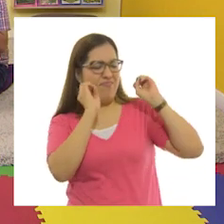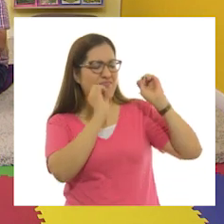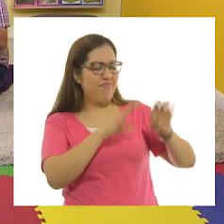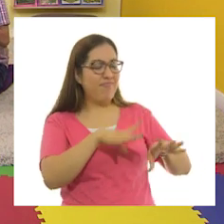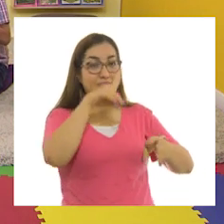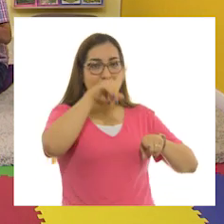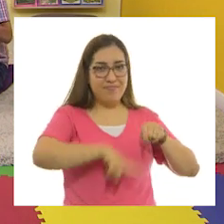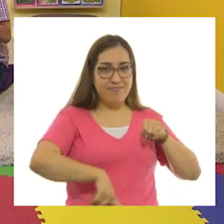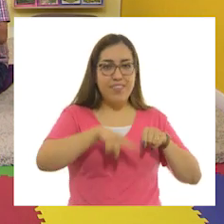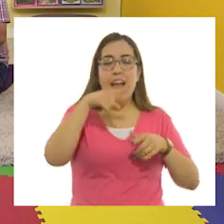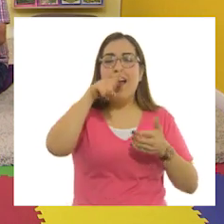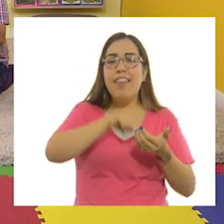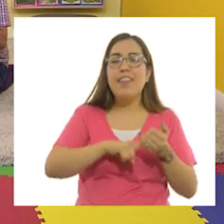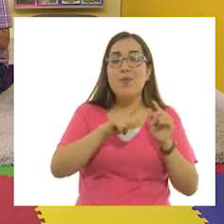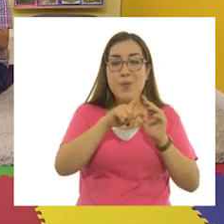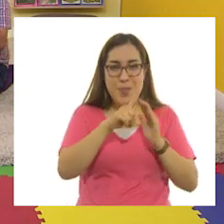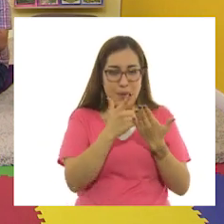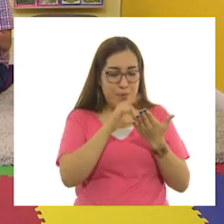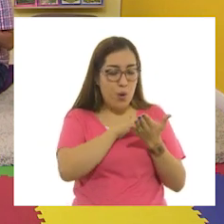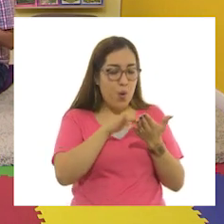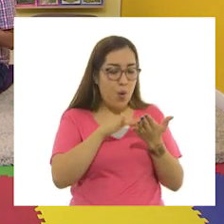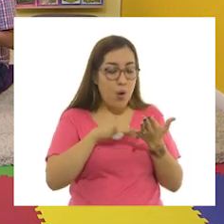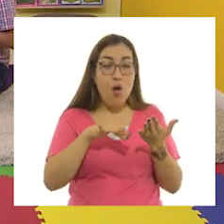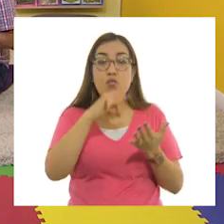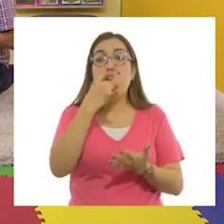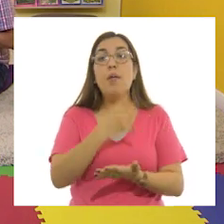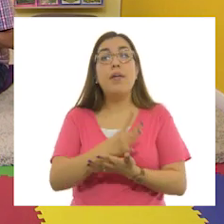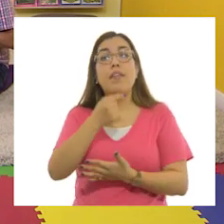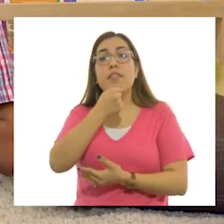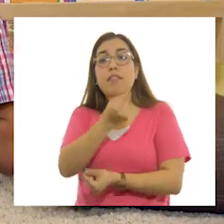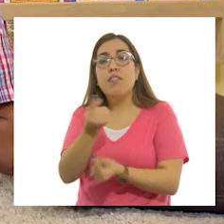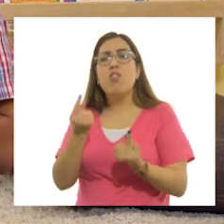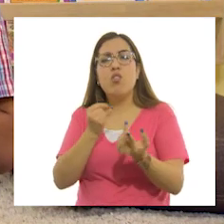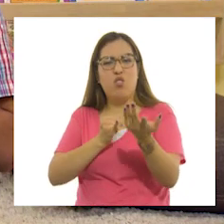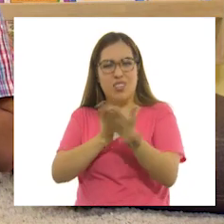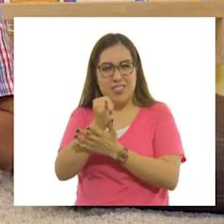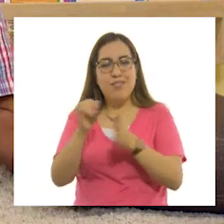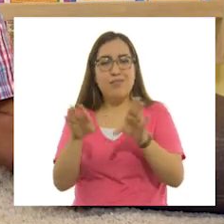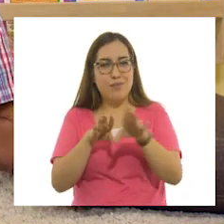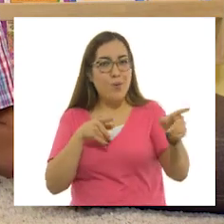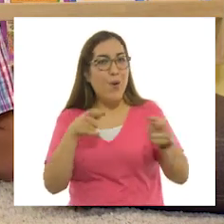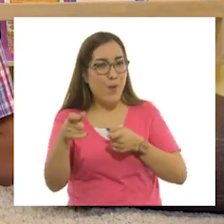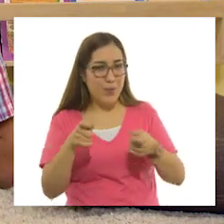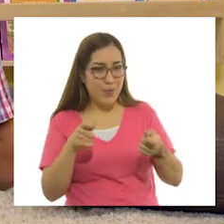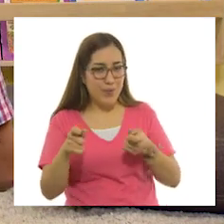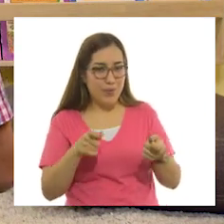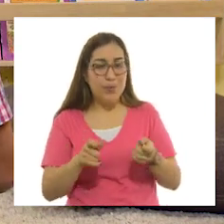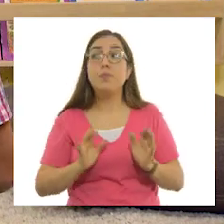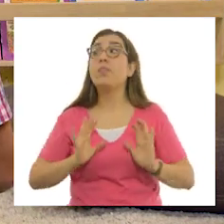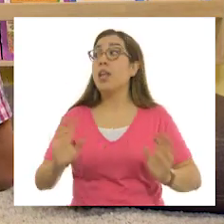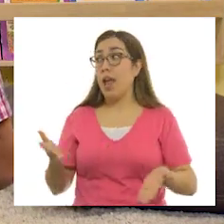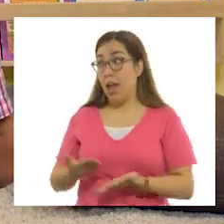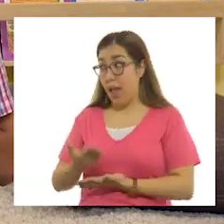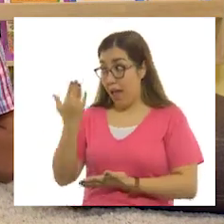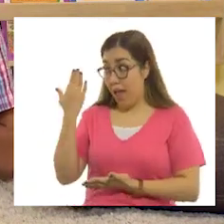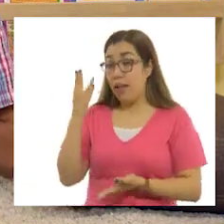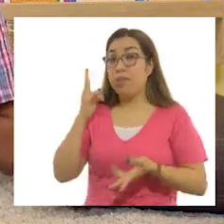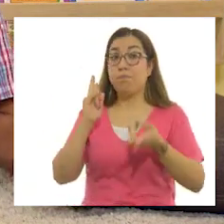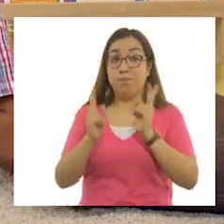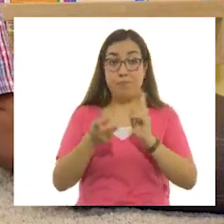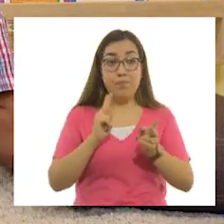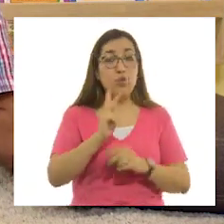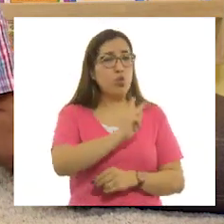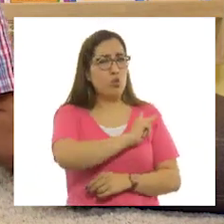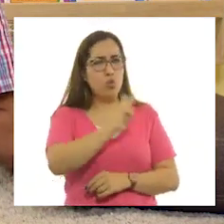y dejarlo salir solo cuando ellos o ellas lo deciden además ya habíamos platicado que todos sentimos